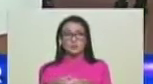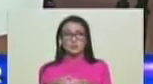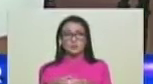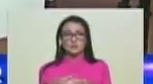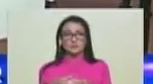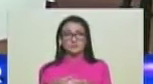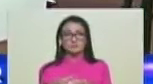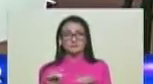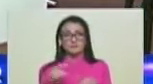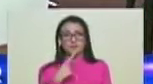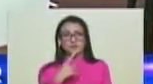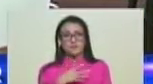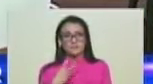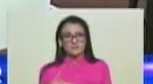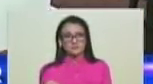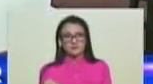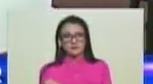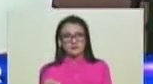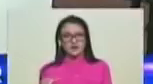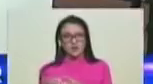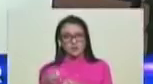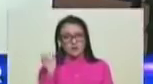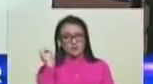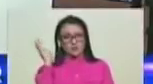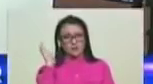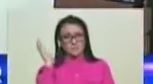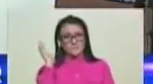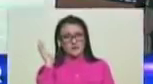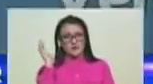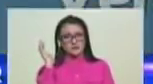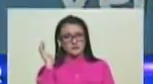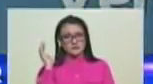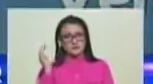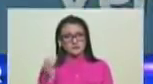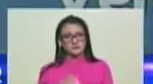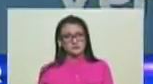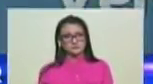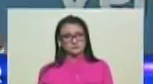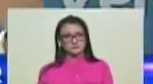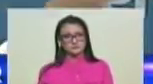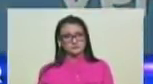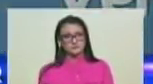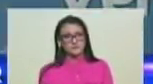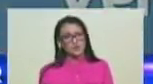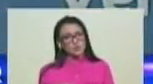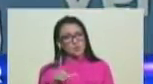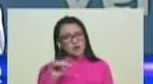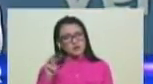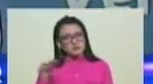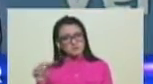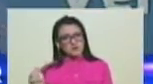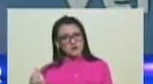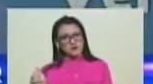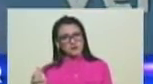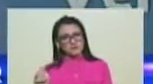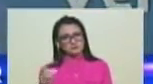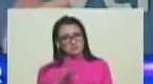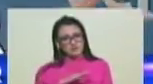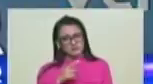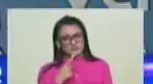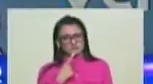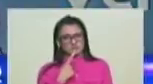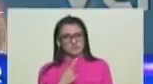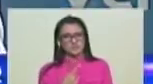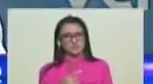dijo el presidente del comando de campaña, ya no debería llamarse ni siquiera Grupo de Lima por las razones que ya vimos.